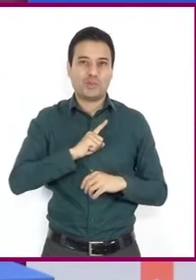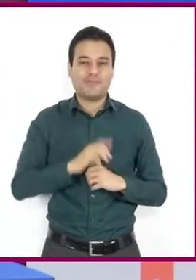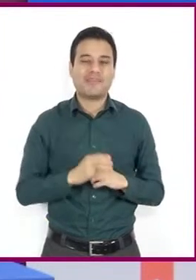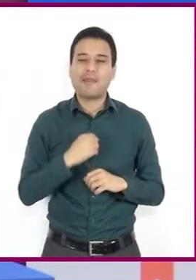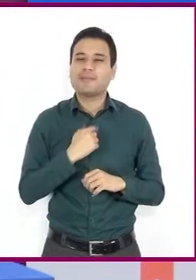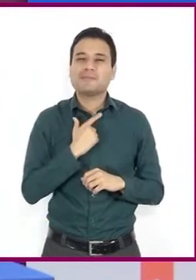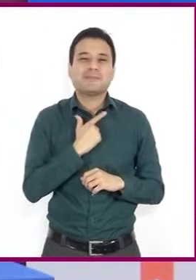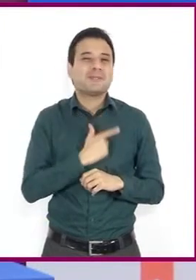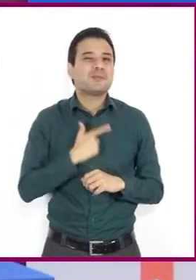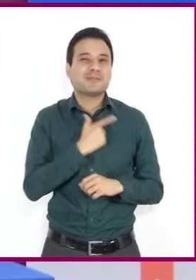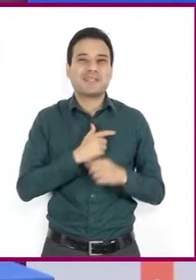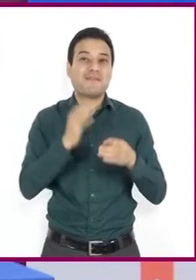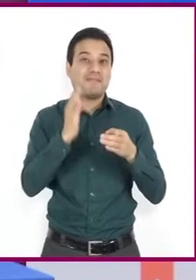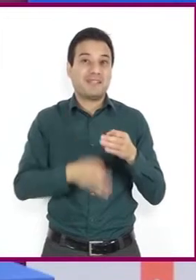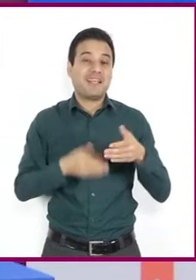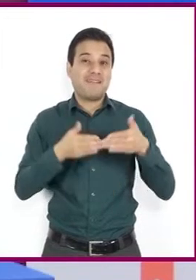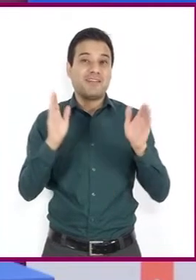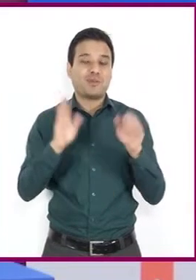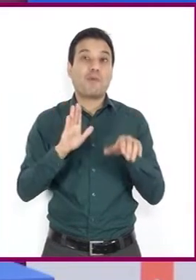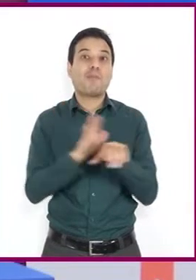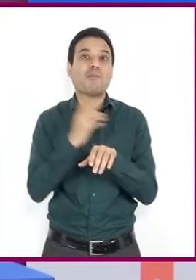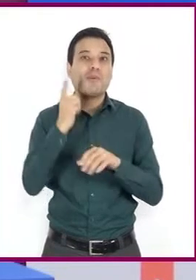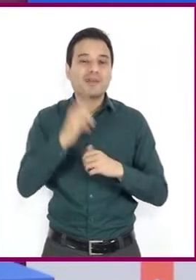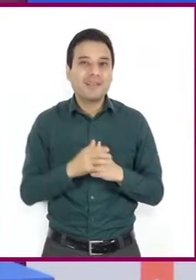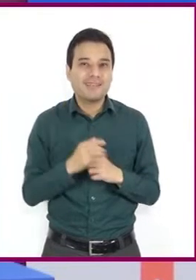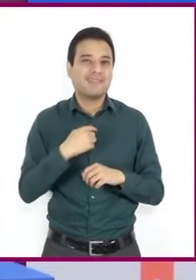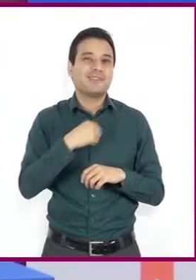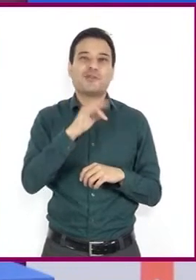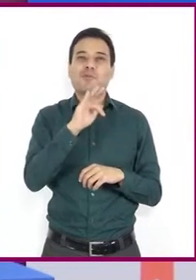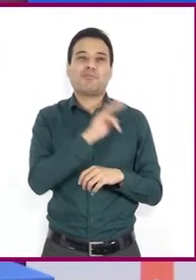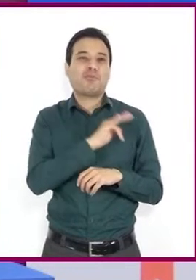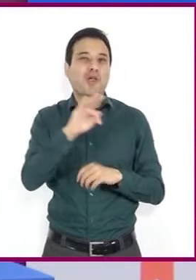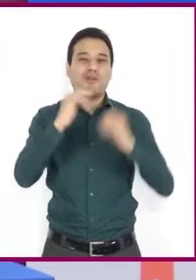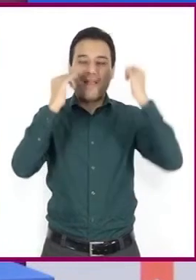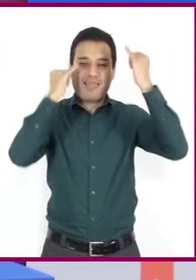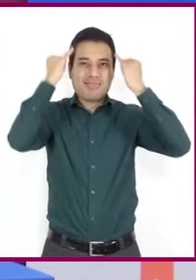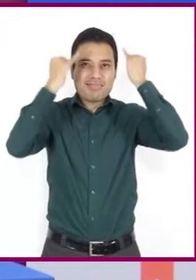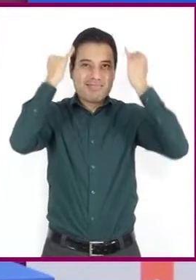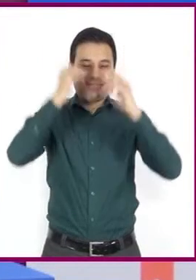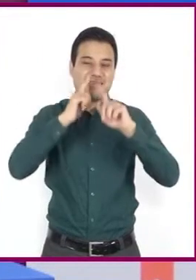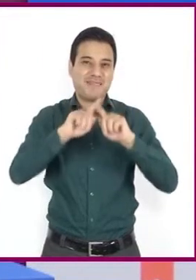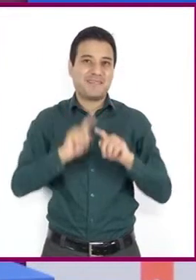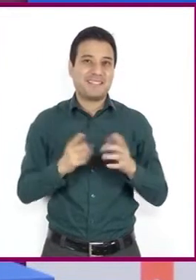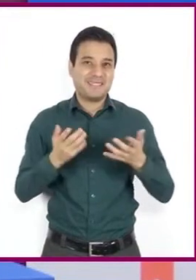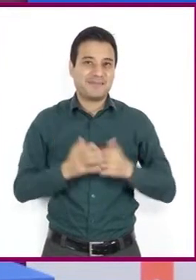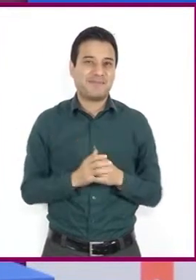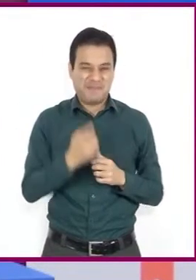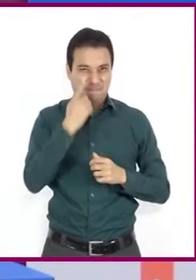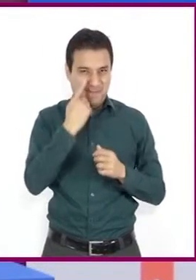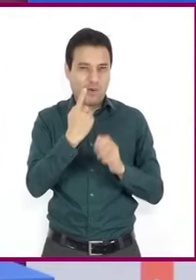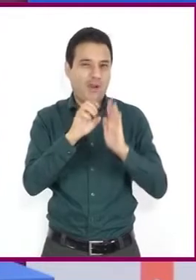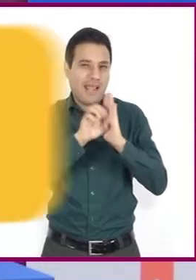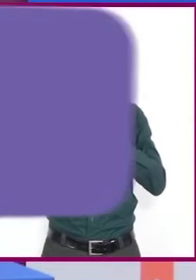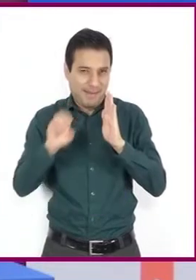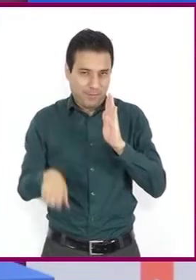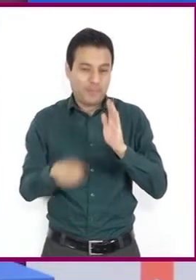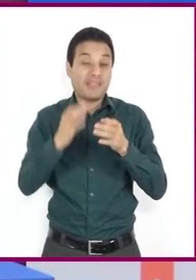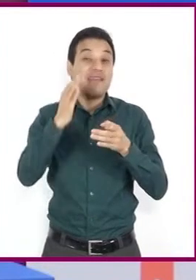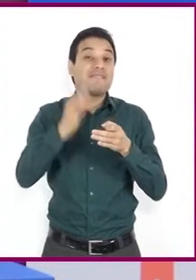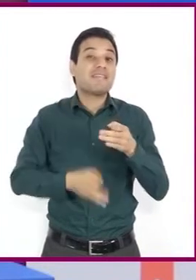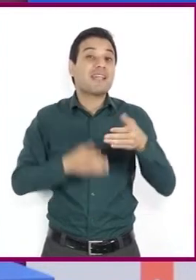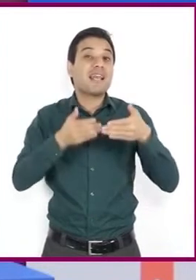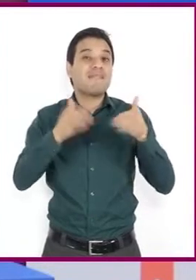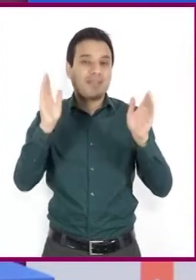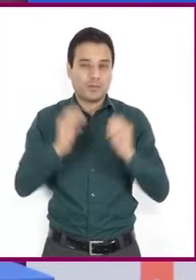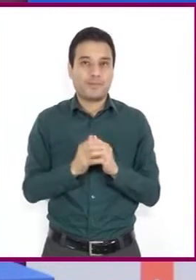los finales abiertos, ya que puedo recrear varios finales para una misma historia. Veamos un ejemplo de un final abierto en